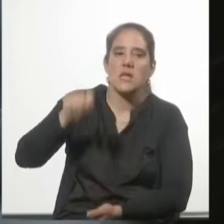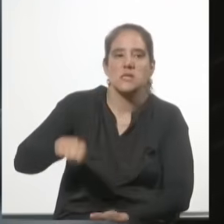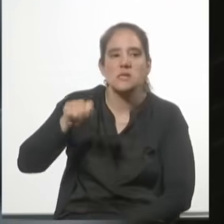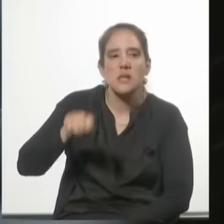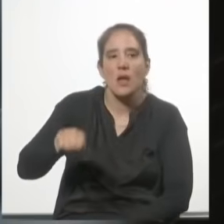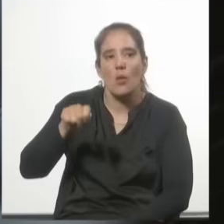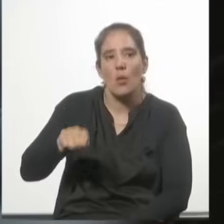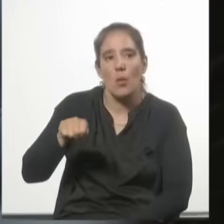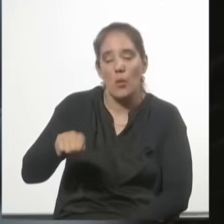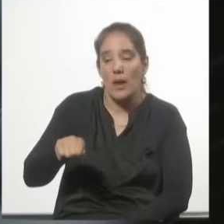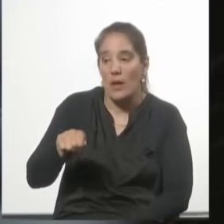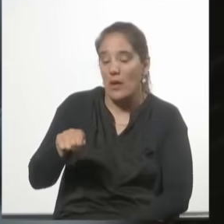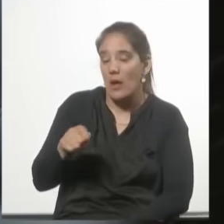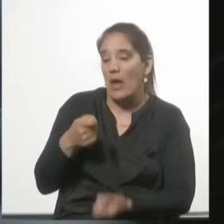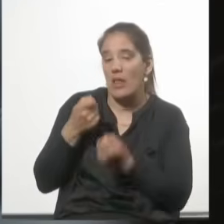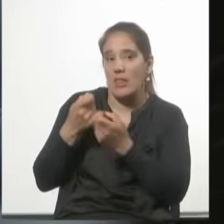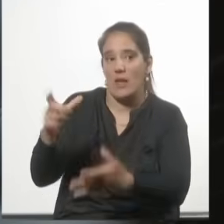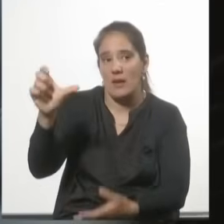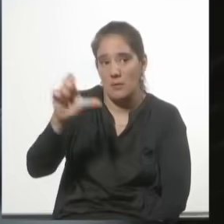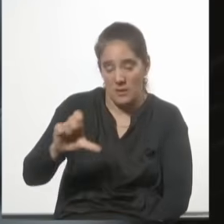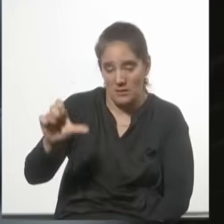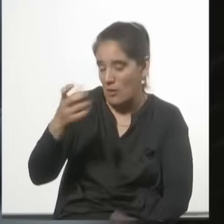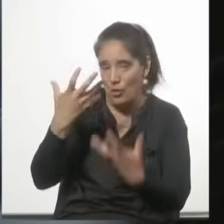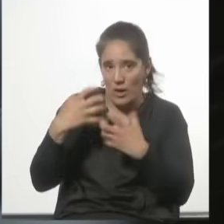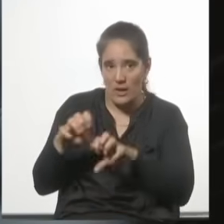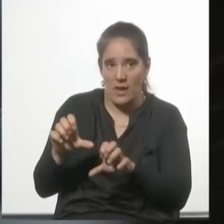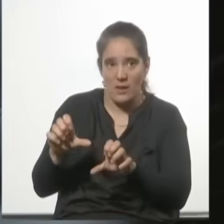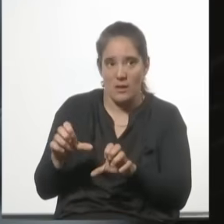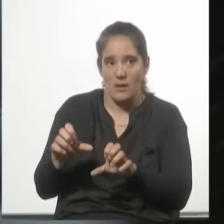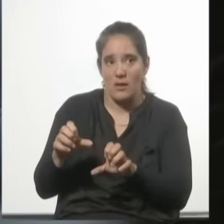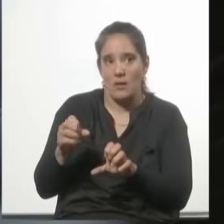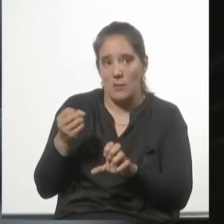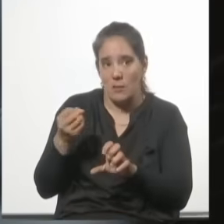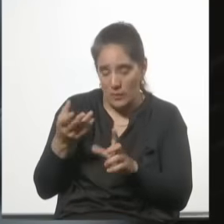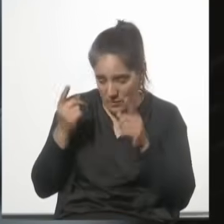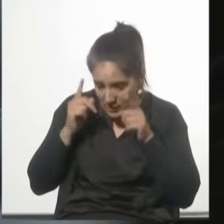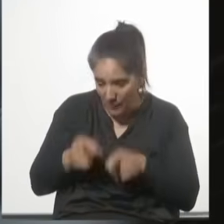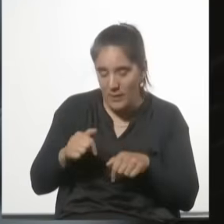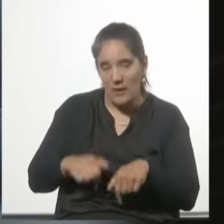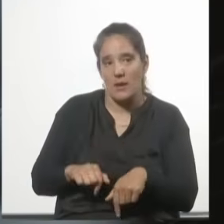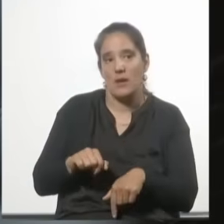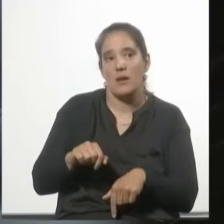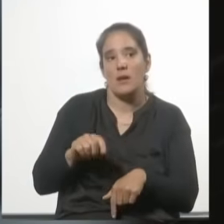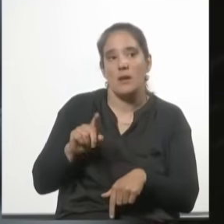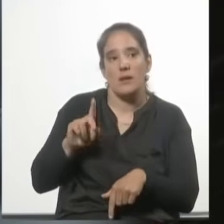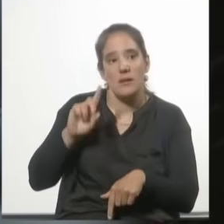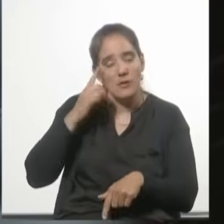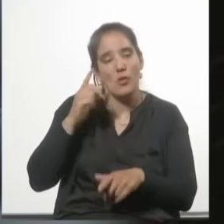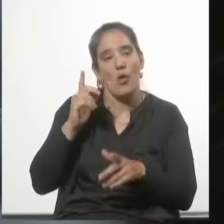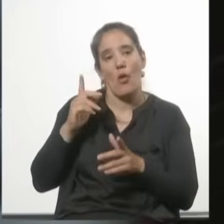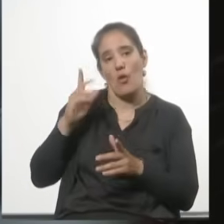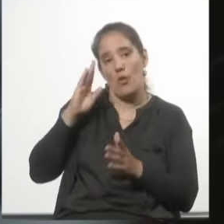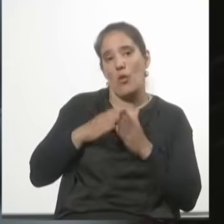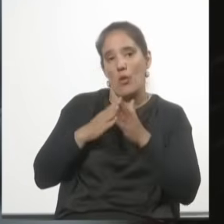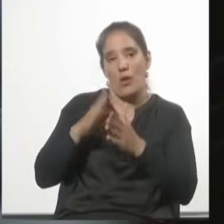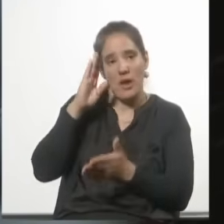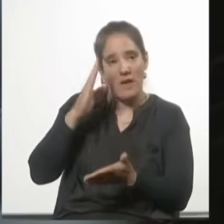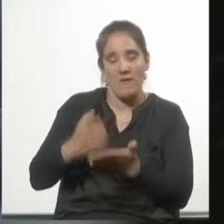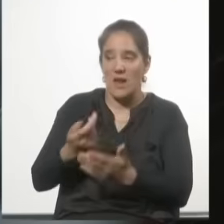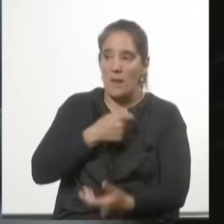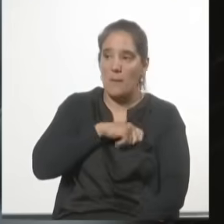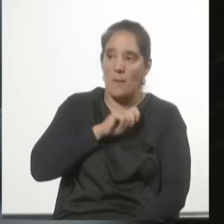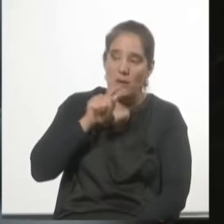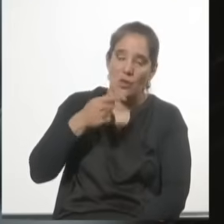dedican profesionalmente al otorgamiento de garantías, incluyendo el Fondo de Garantías Navales de una entidad público-privada